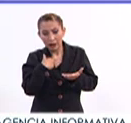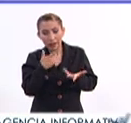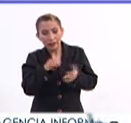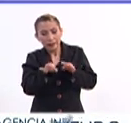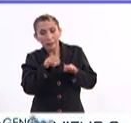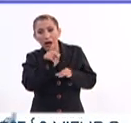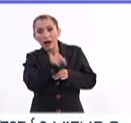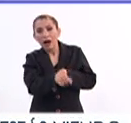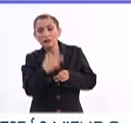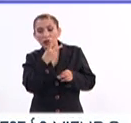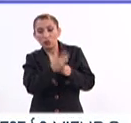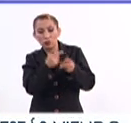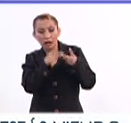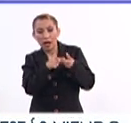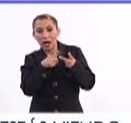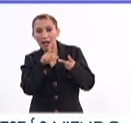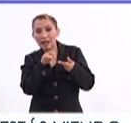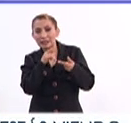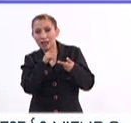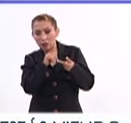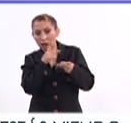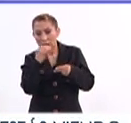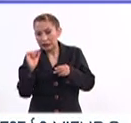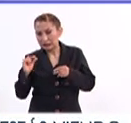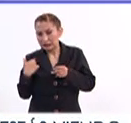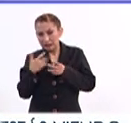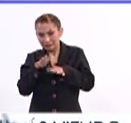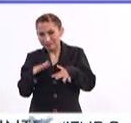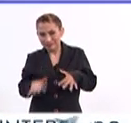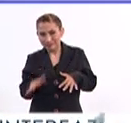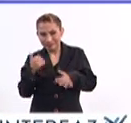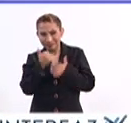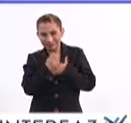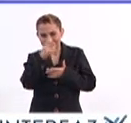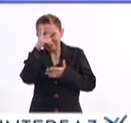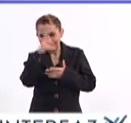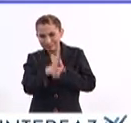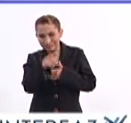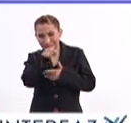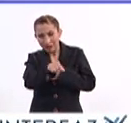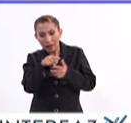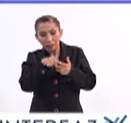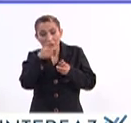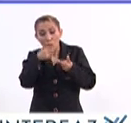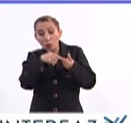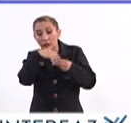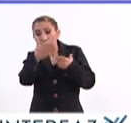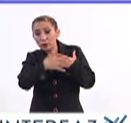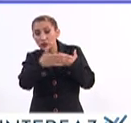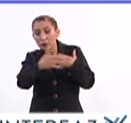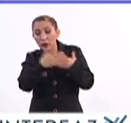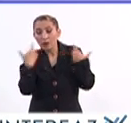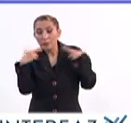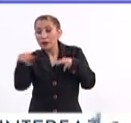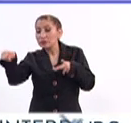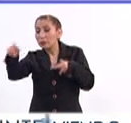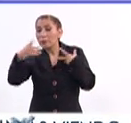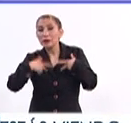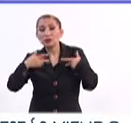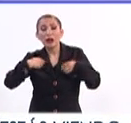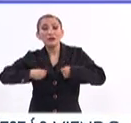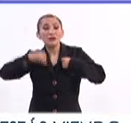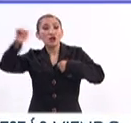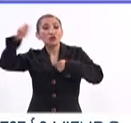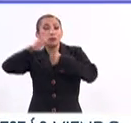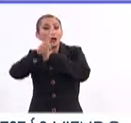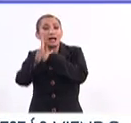operar a partir de la segunda legislatura de nuestra recién inaugurado Congreso de la Ciudad de México, y lo cual va a ser una representación, una persona que reside en